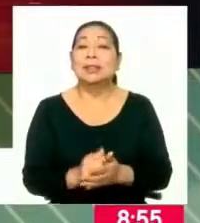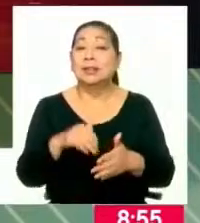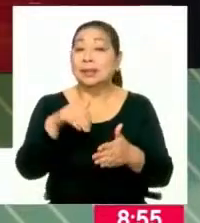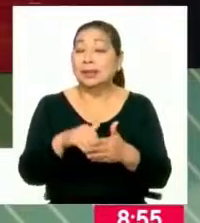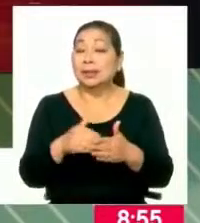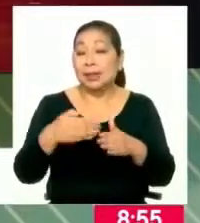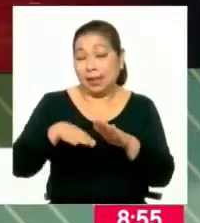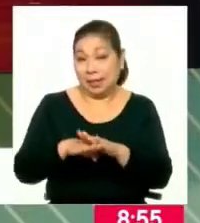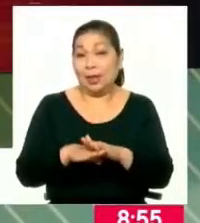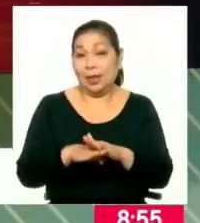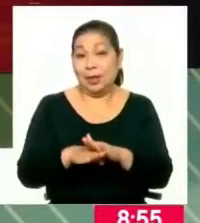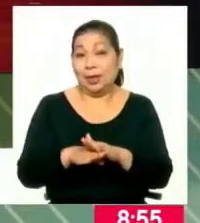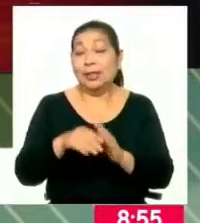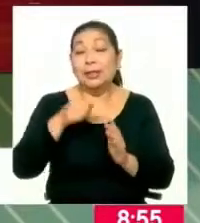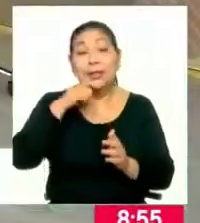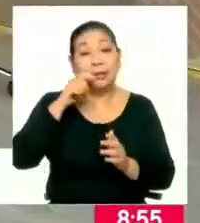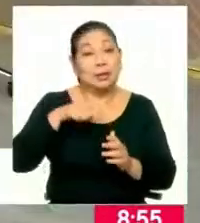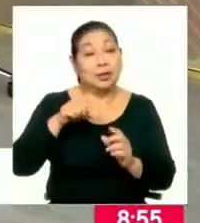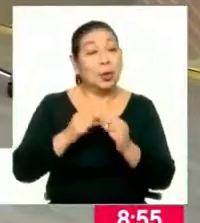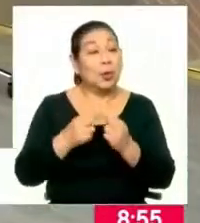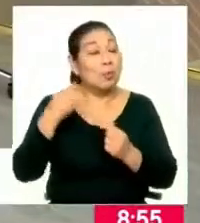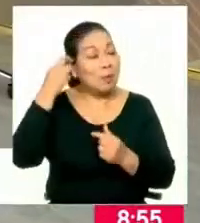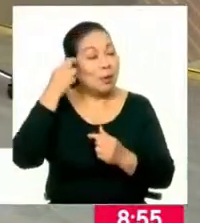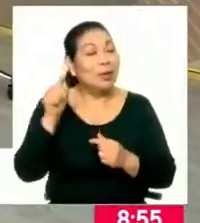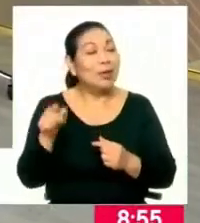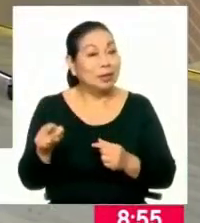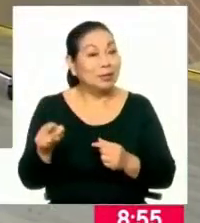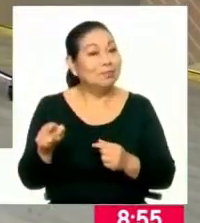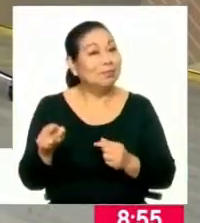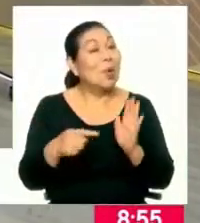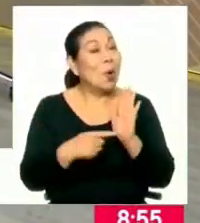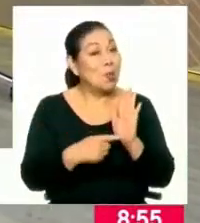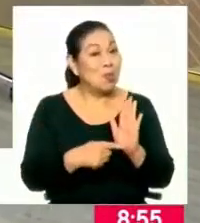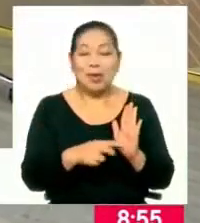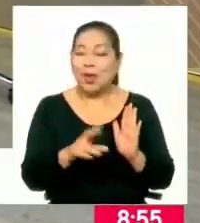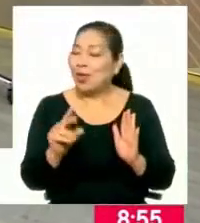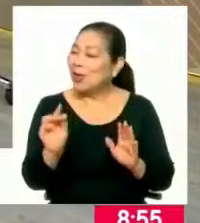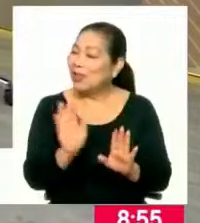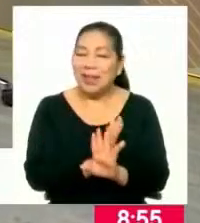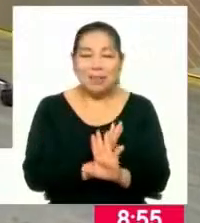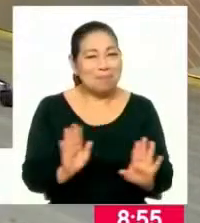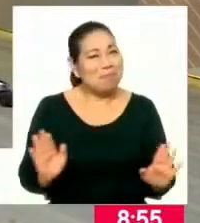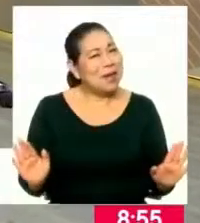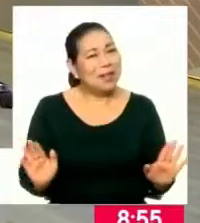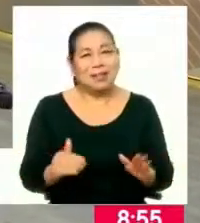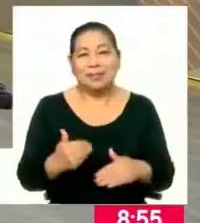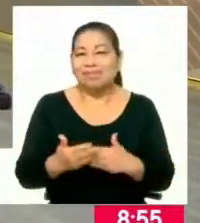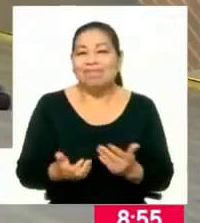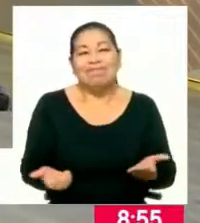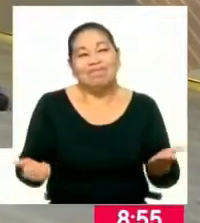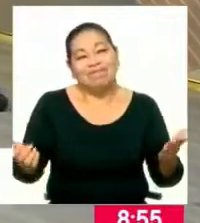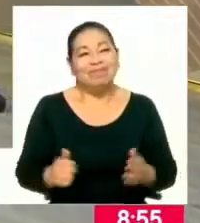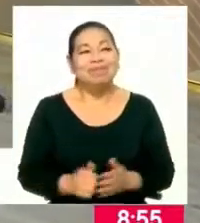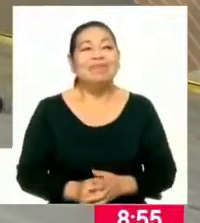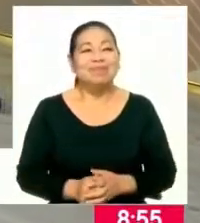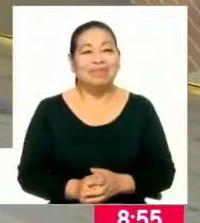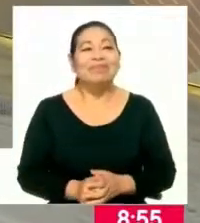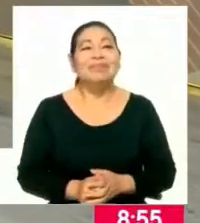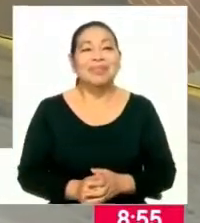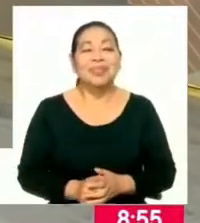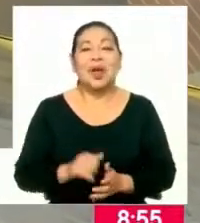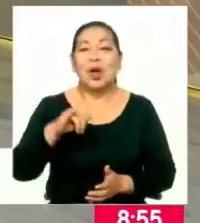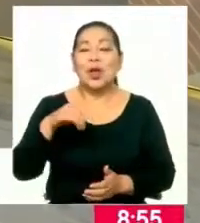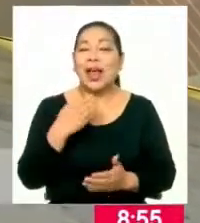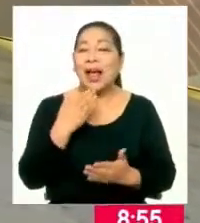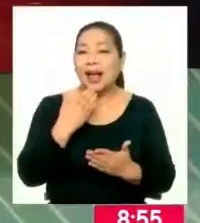elecciones internas a las necesidades del partido, eso, por ejemplo, es una muestra de lo que no se debe hacer. Pero sí, concuerdo contigo en esto último. Gracias. Muy bien, José. José